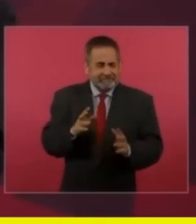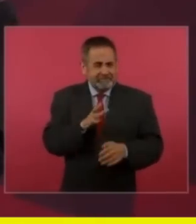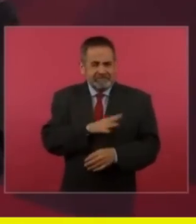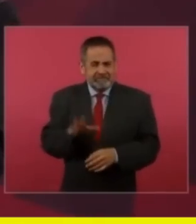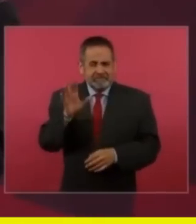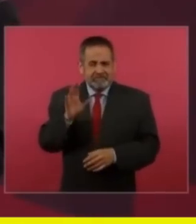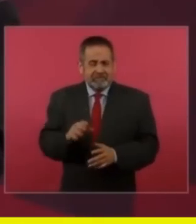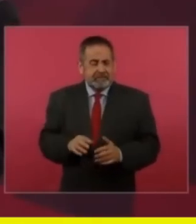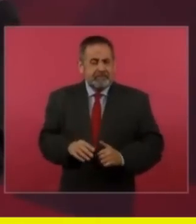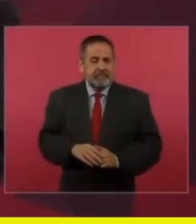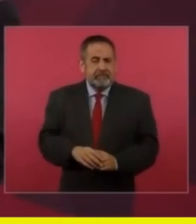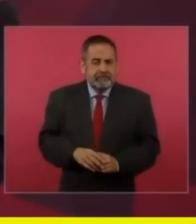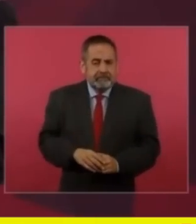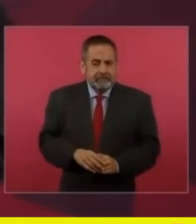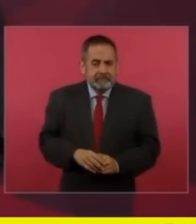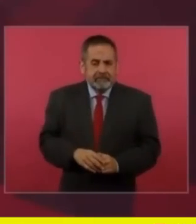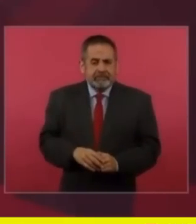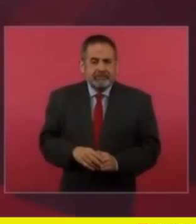son